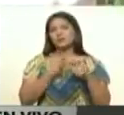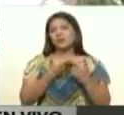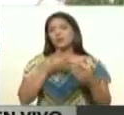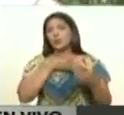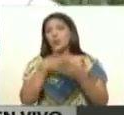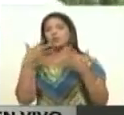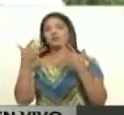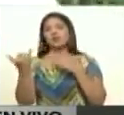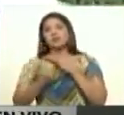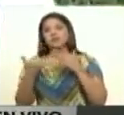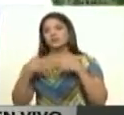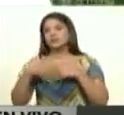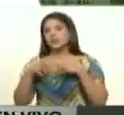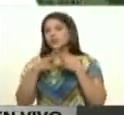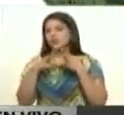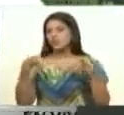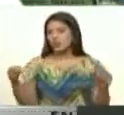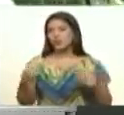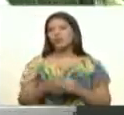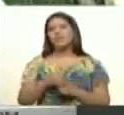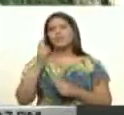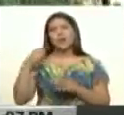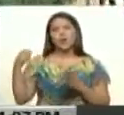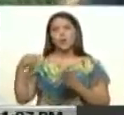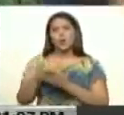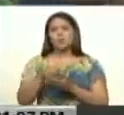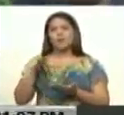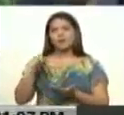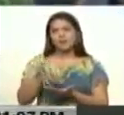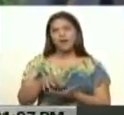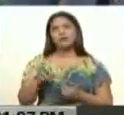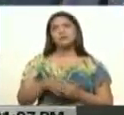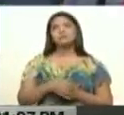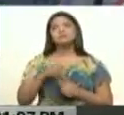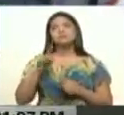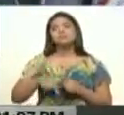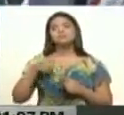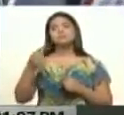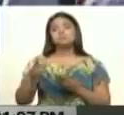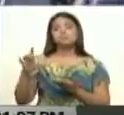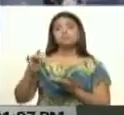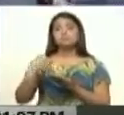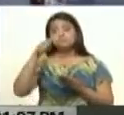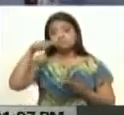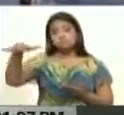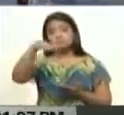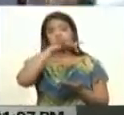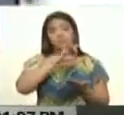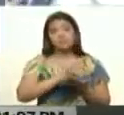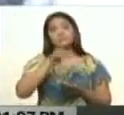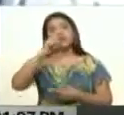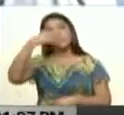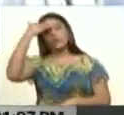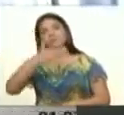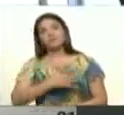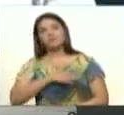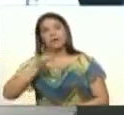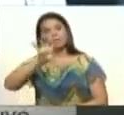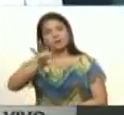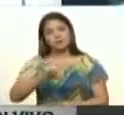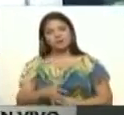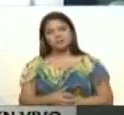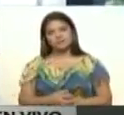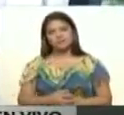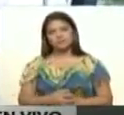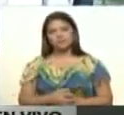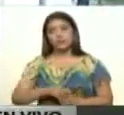las instituciones. Dieron un golpe de Estado y fueron depuestos por el pueblo y los militares patriotas.